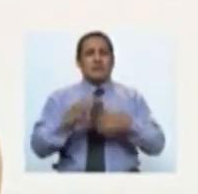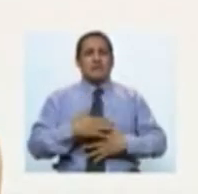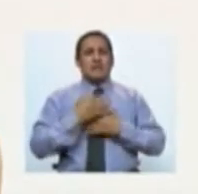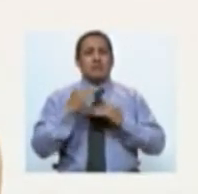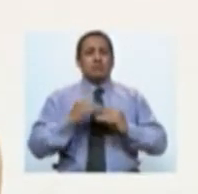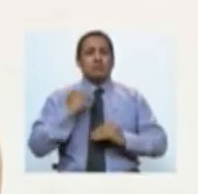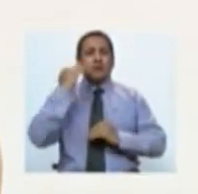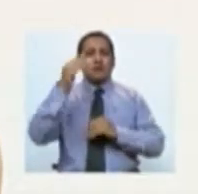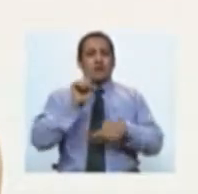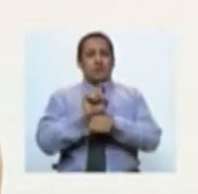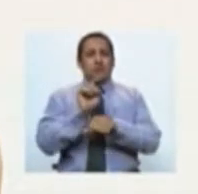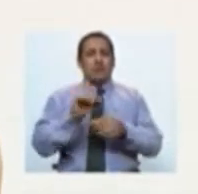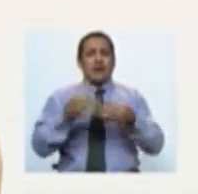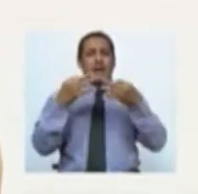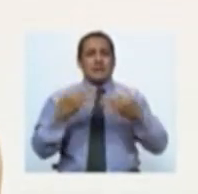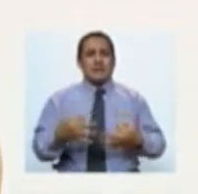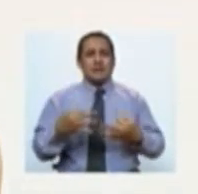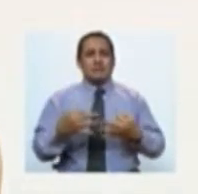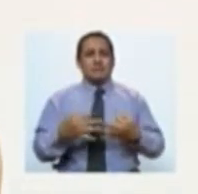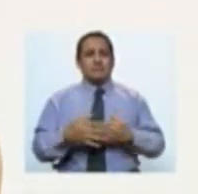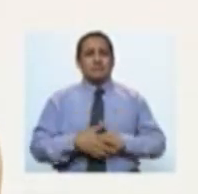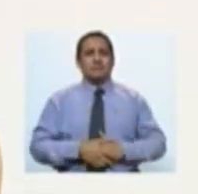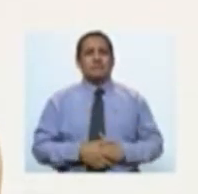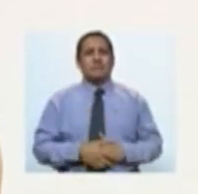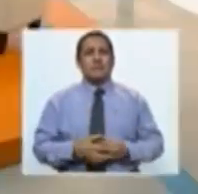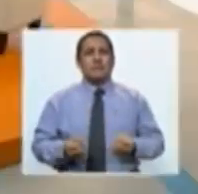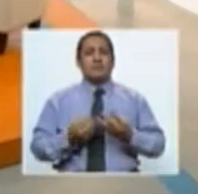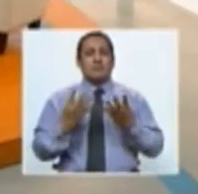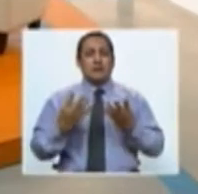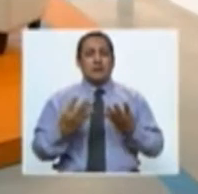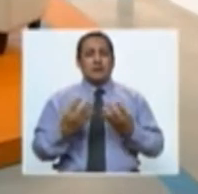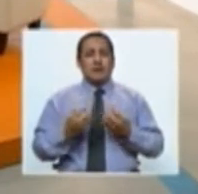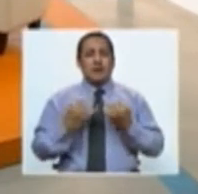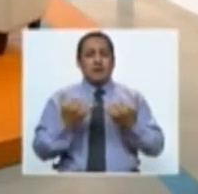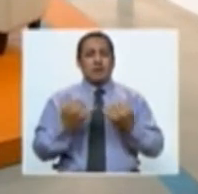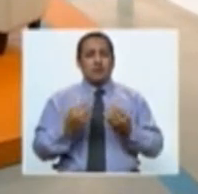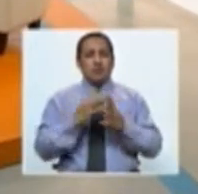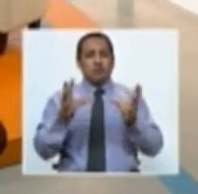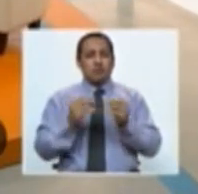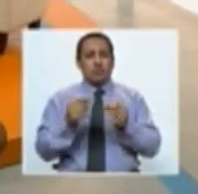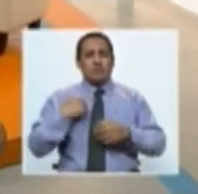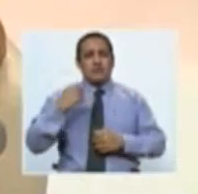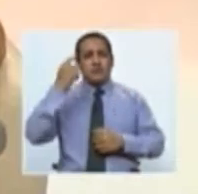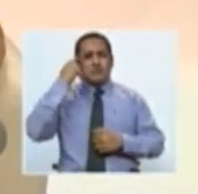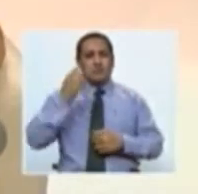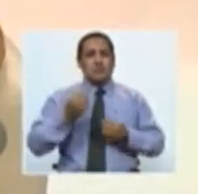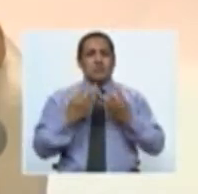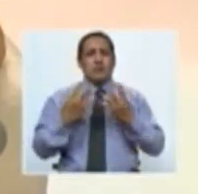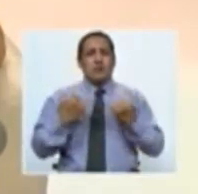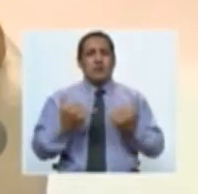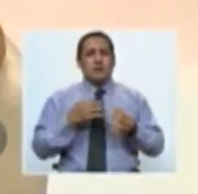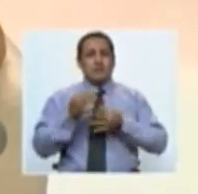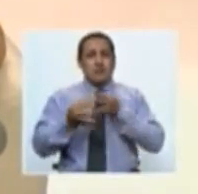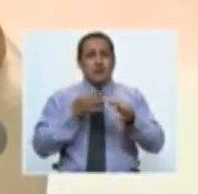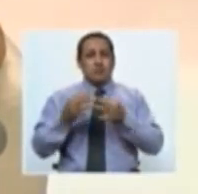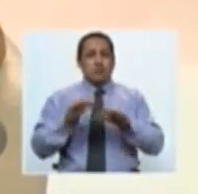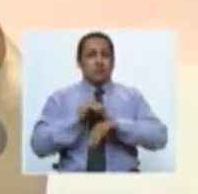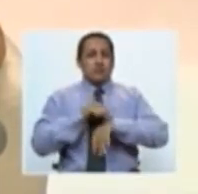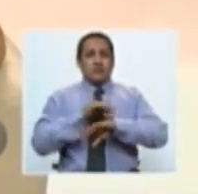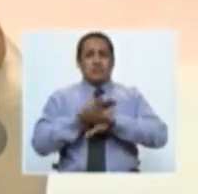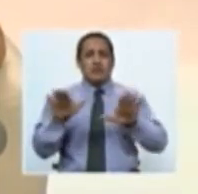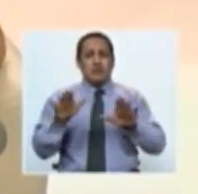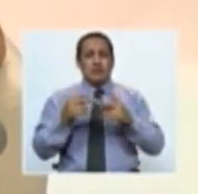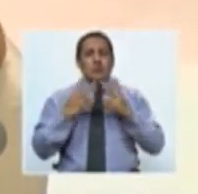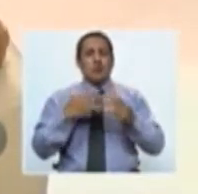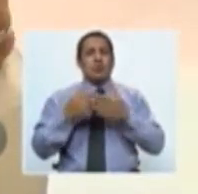interés superior es el de la educación de calidad de los chicos. Claro, nosotros quedamos también con esa reflexión, Felipe, y nos vamos como